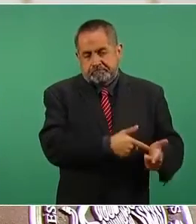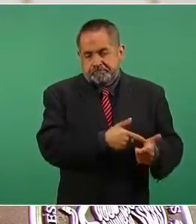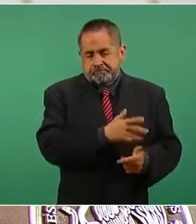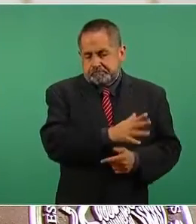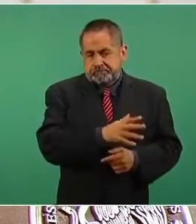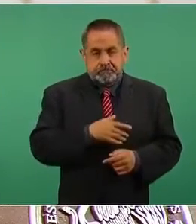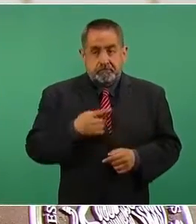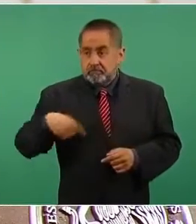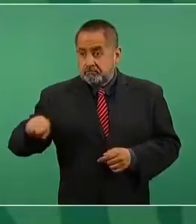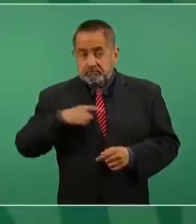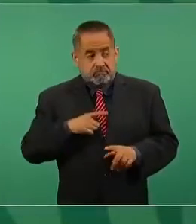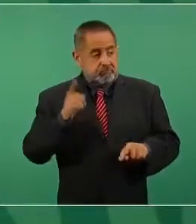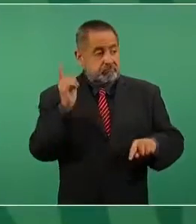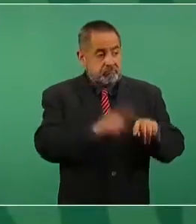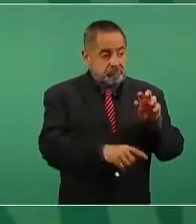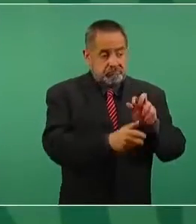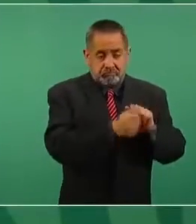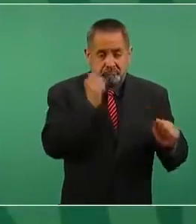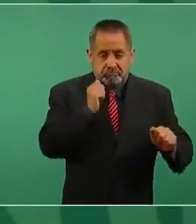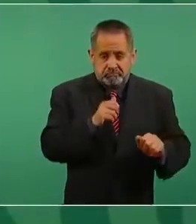No vamos a